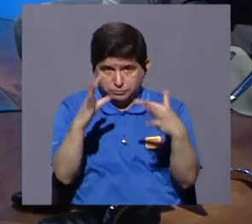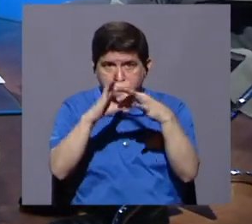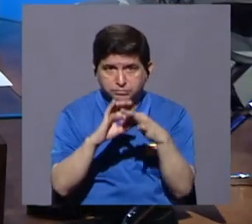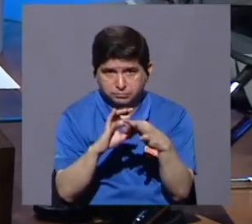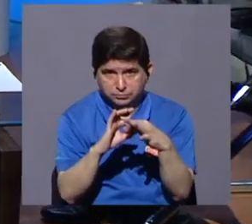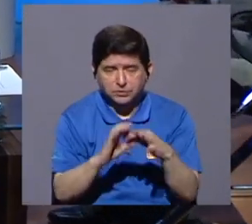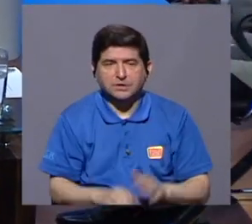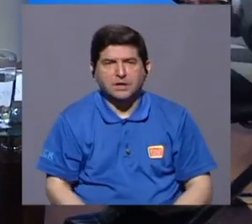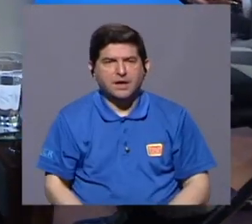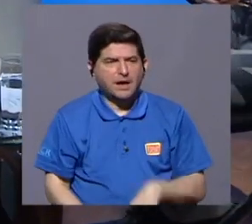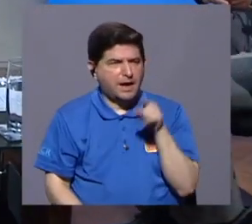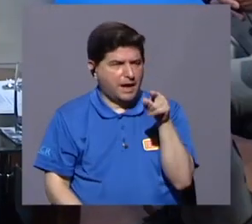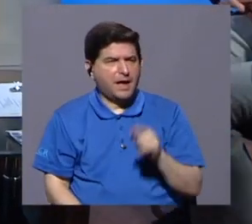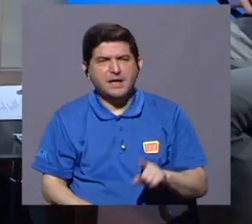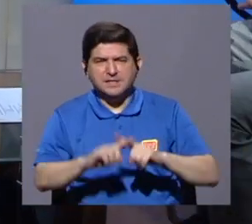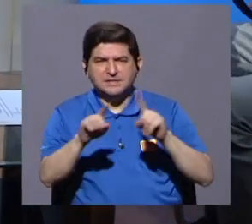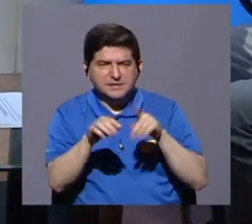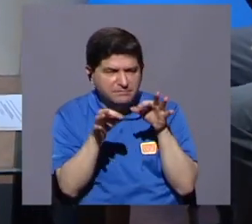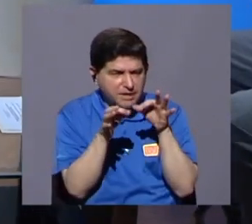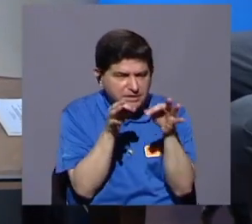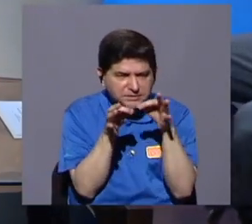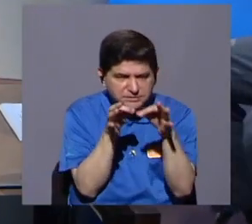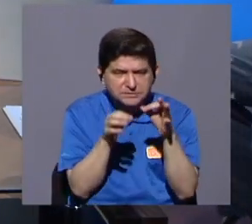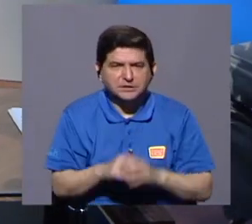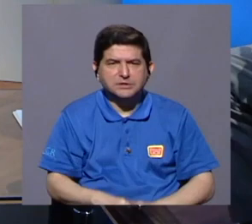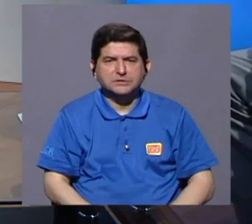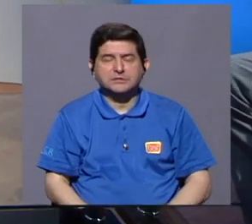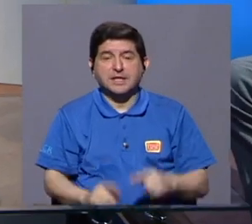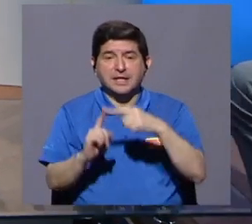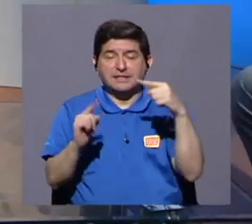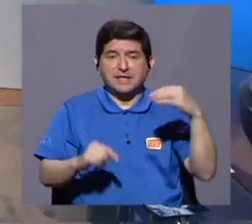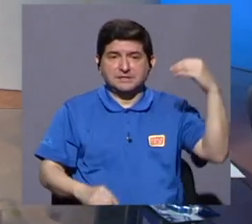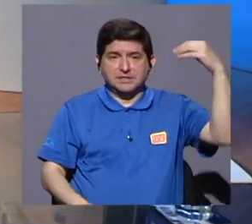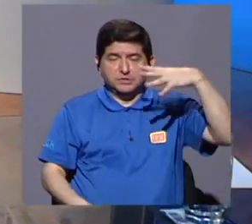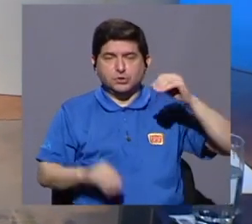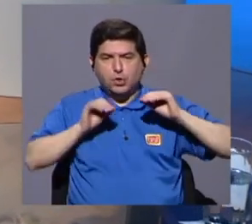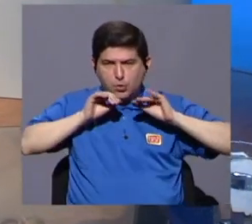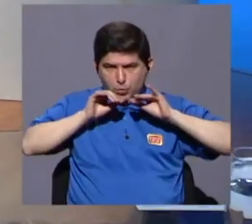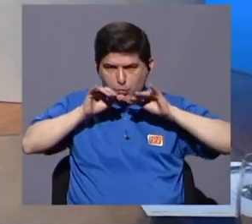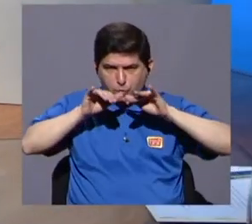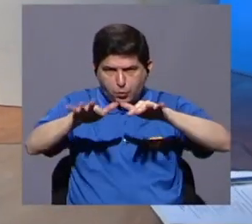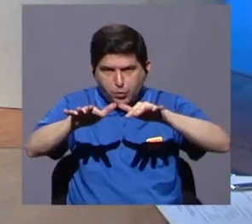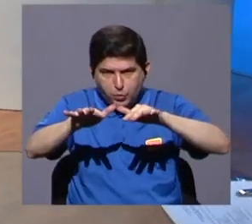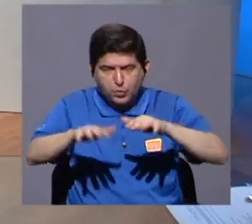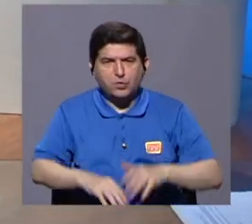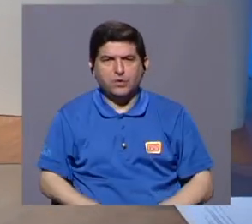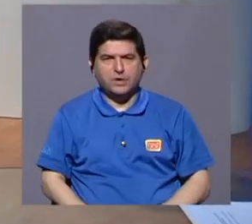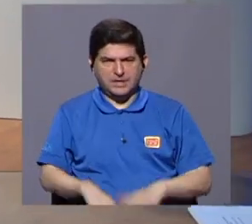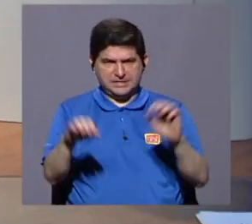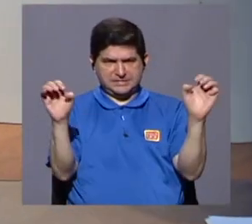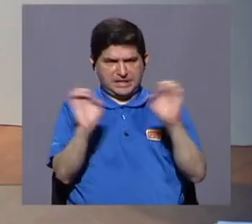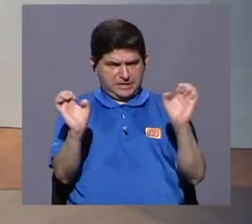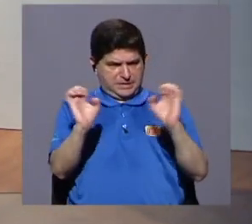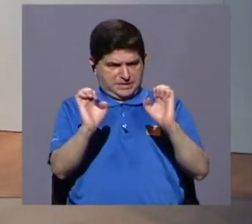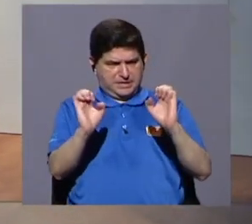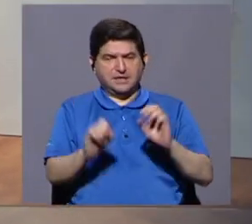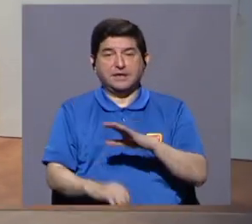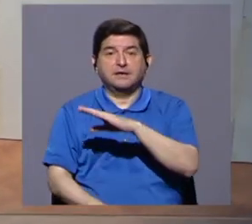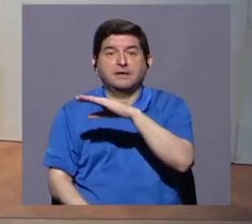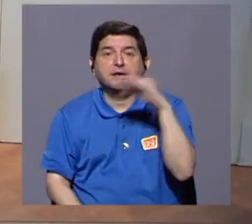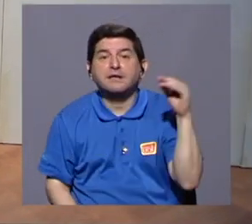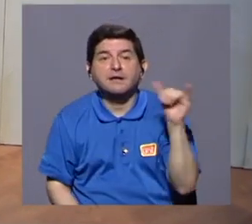cómo es que estas partículas son inyectadas desde el sol como son energizadas y además